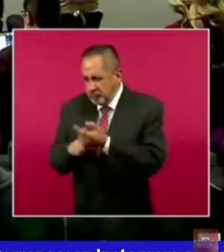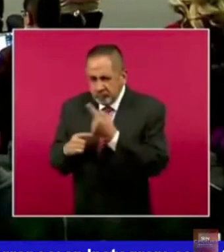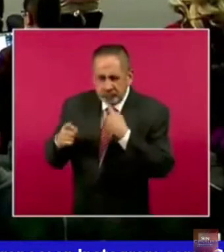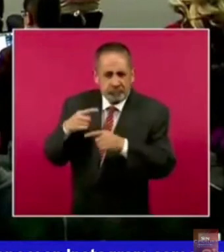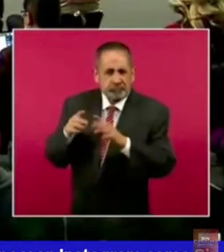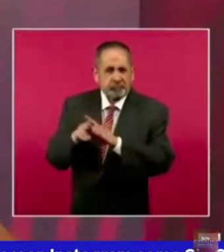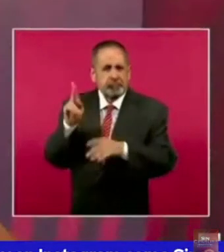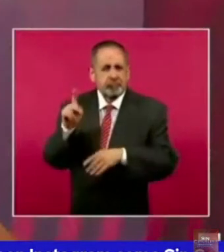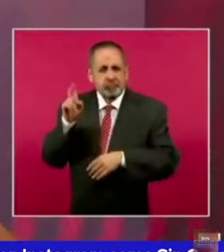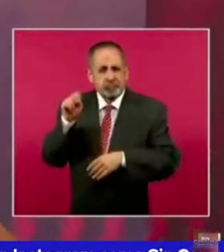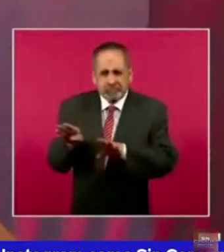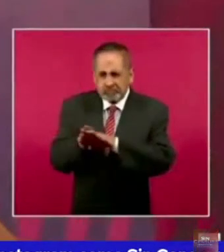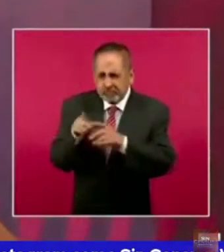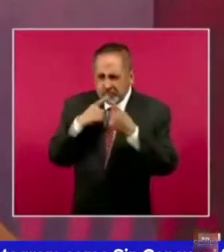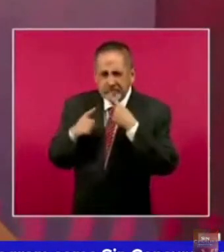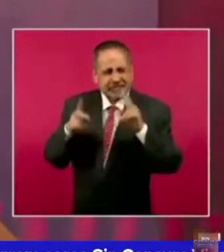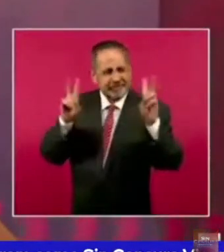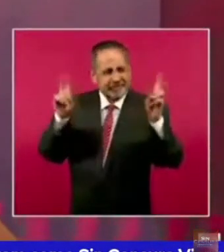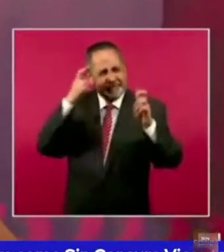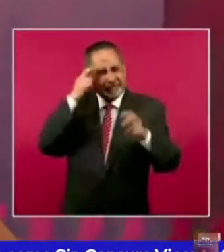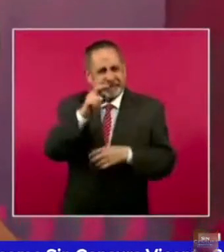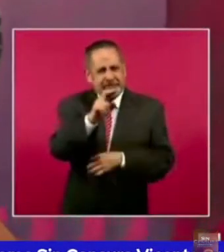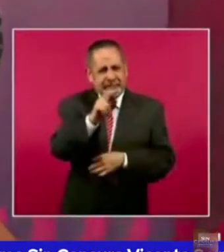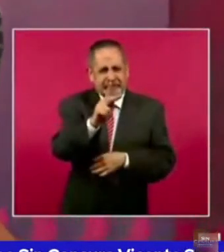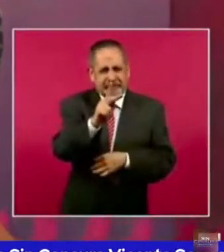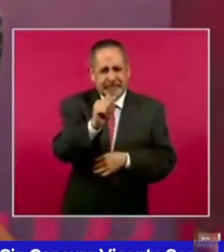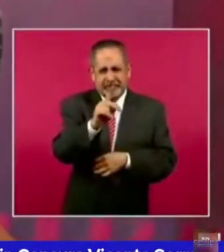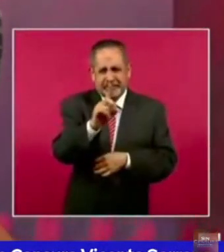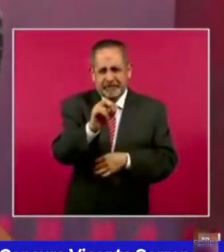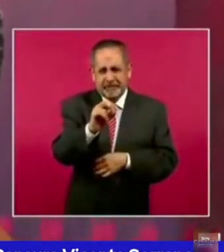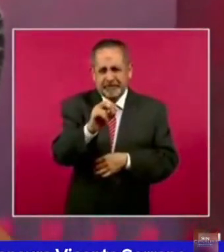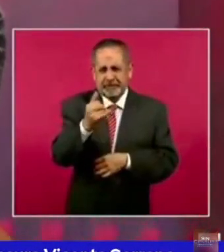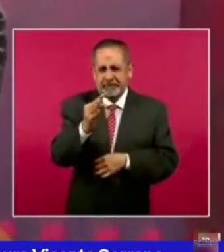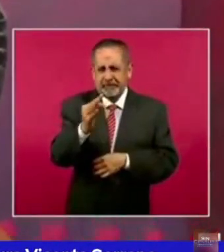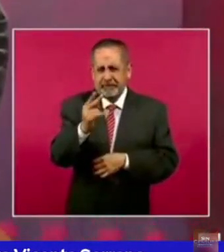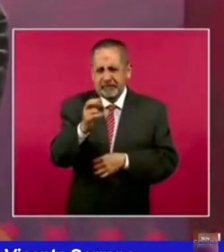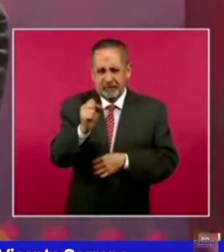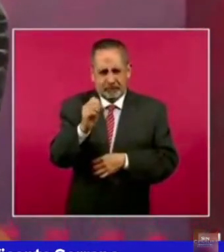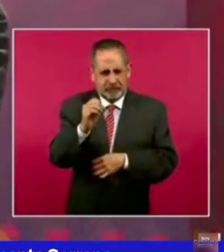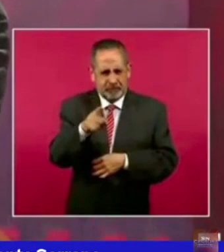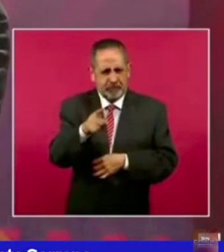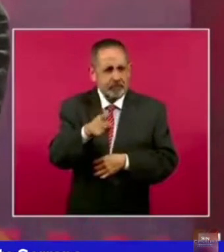su plan, por ejemplo, rápido y furioso de meter armas.